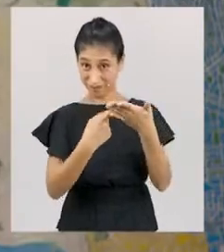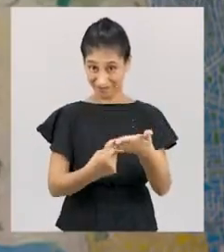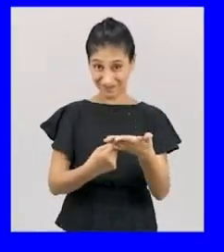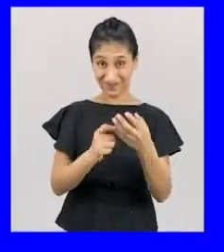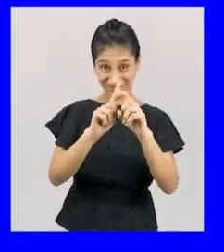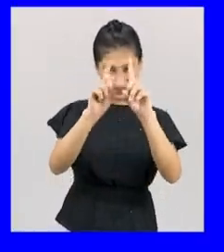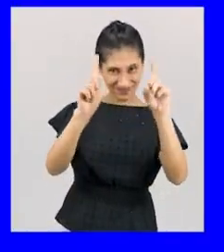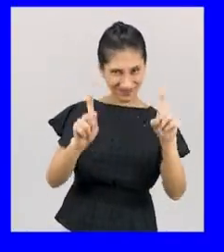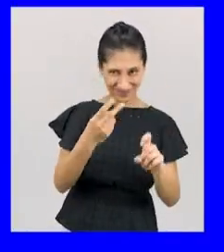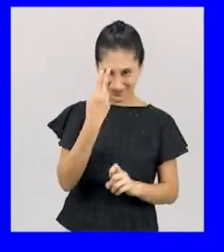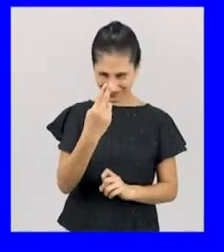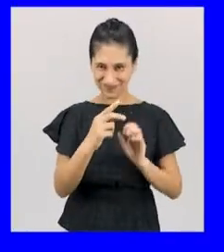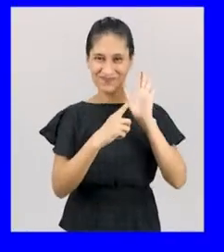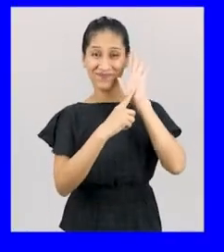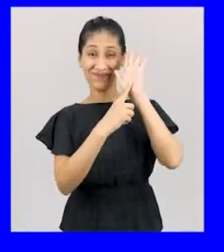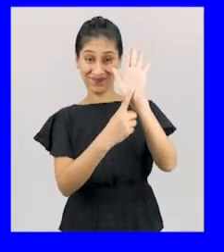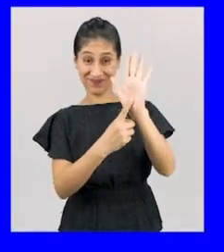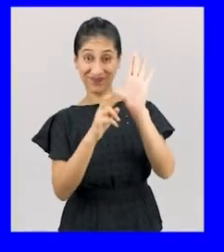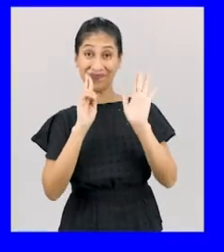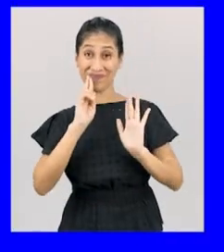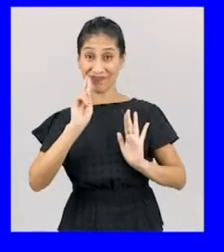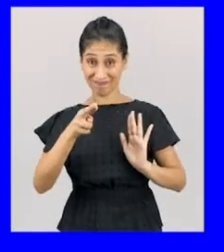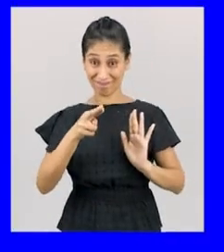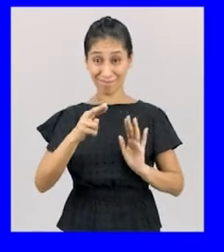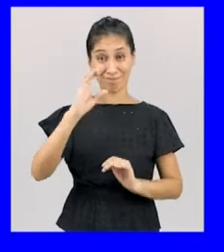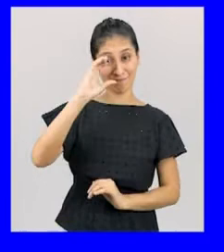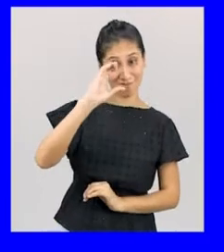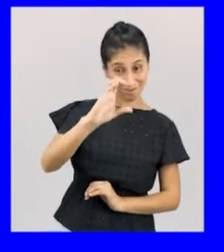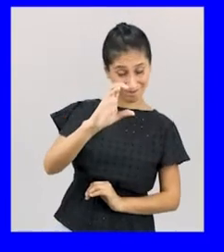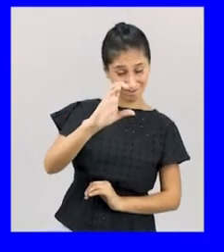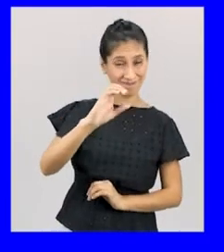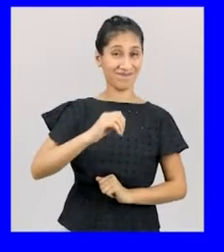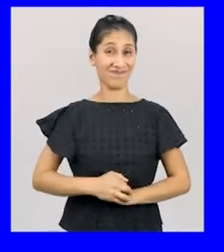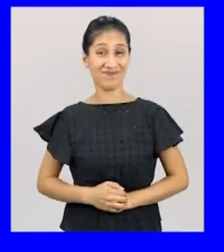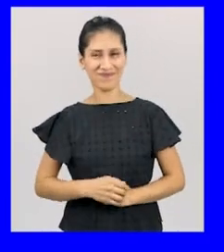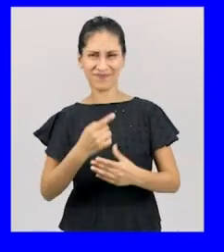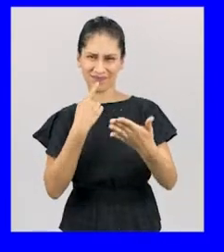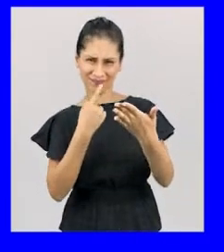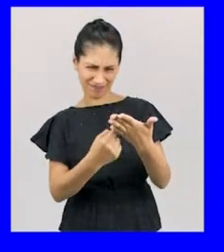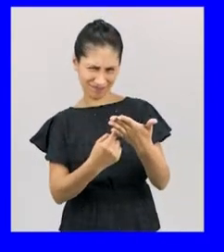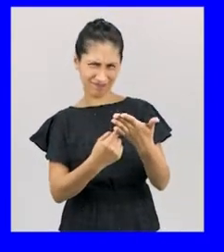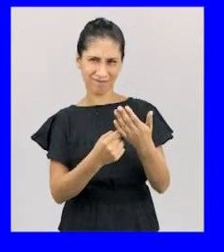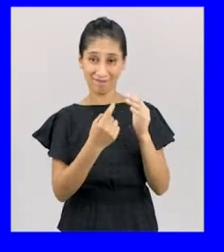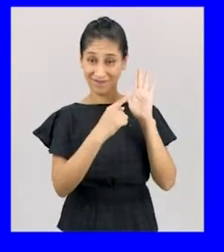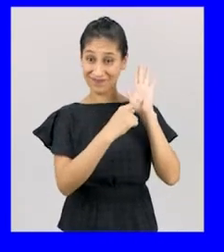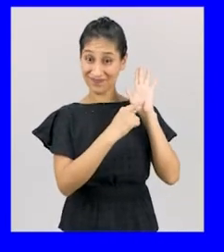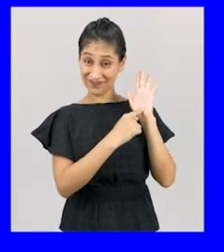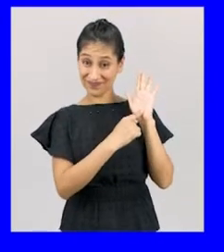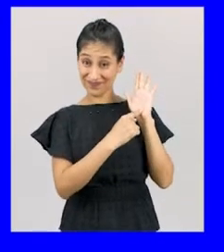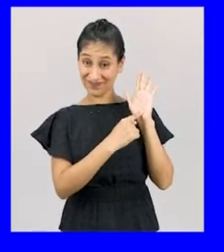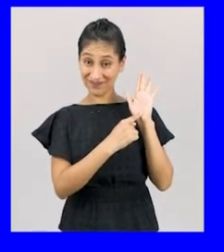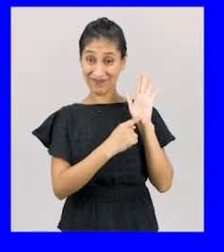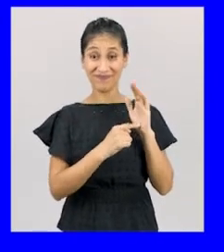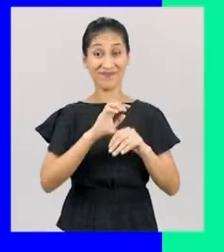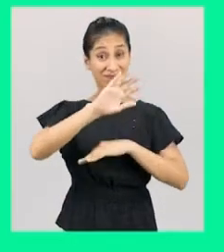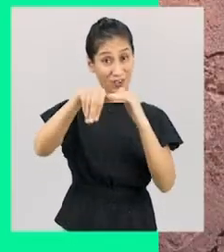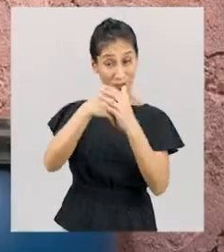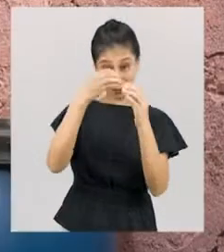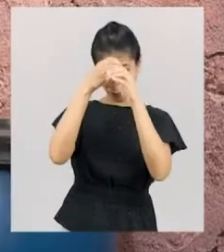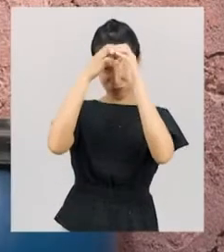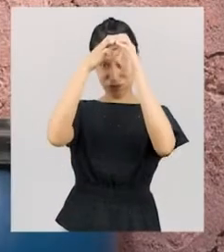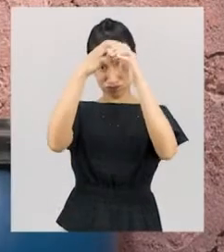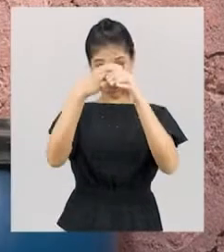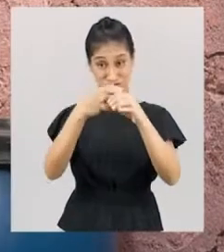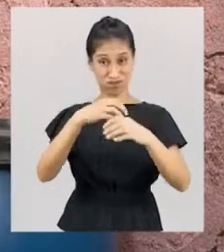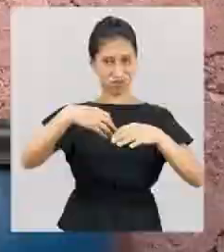para responder. La respuesta es la alternativa C. Permite que los conocimientos humanos se reproduzcan. Muy bien,